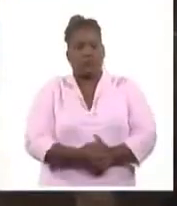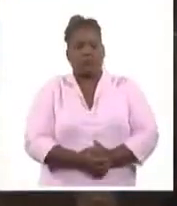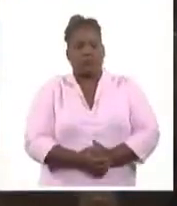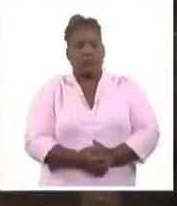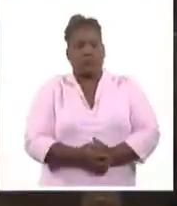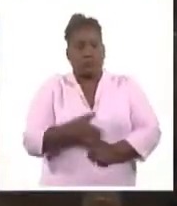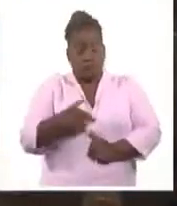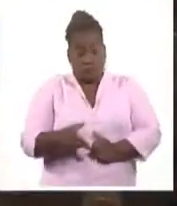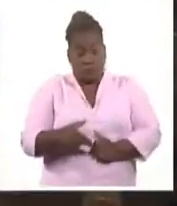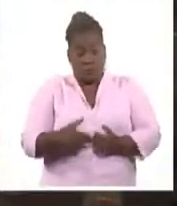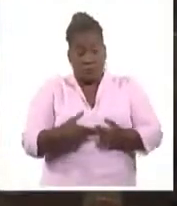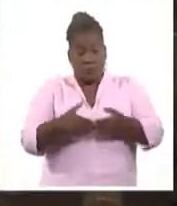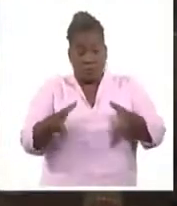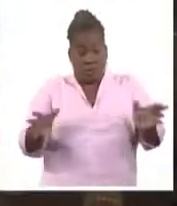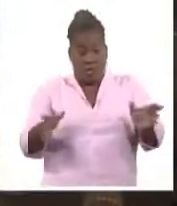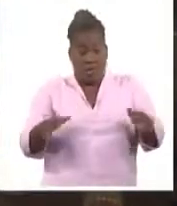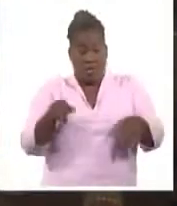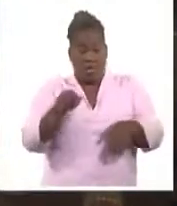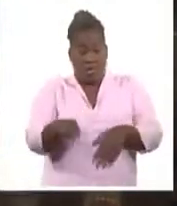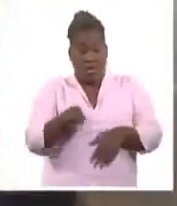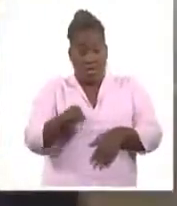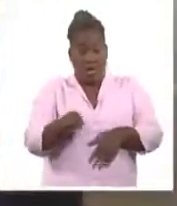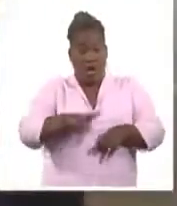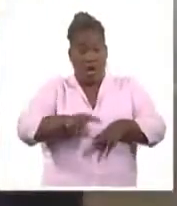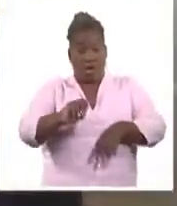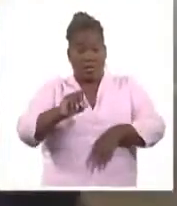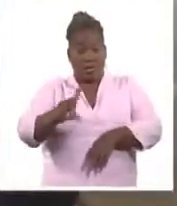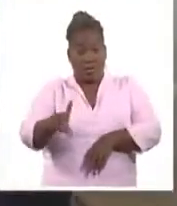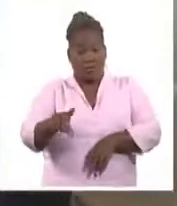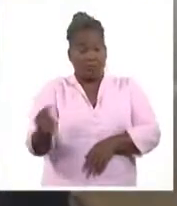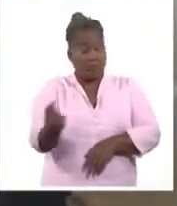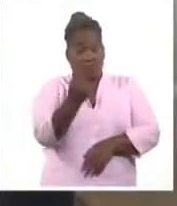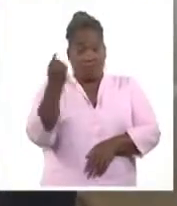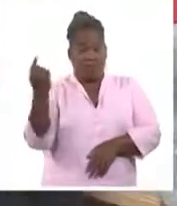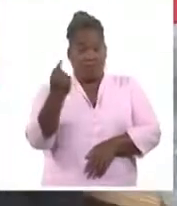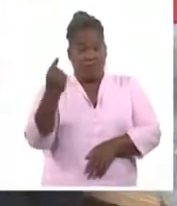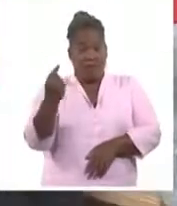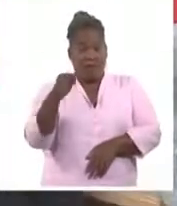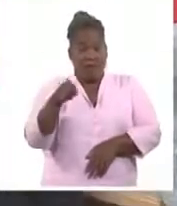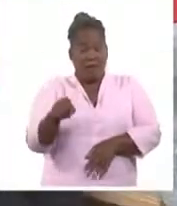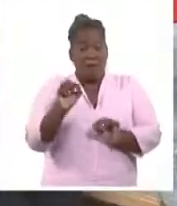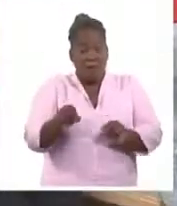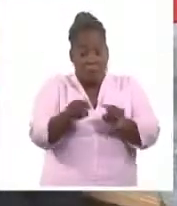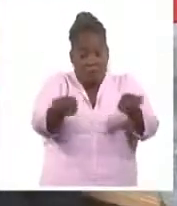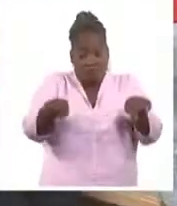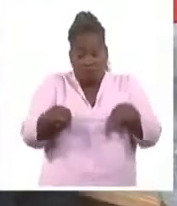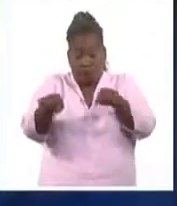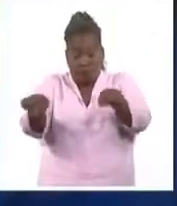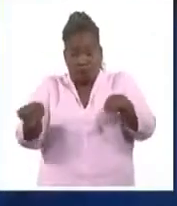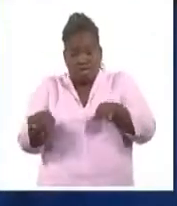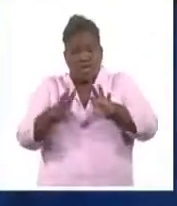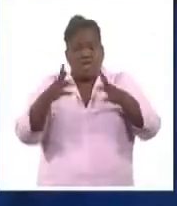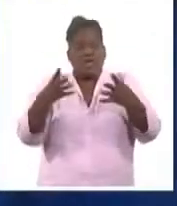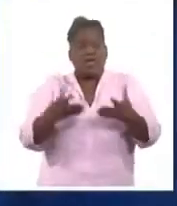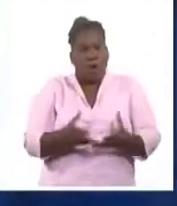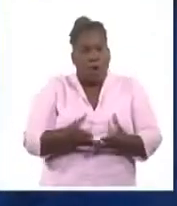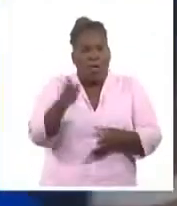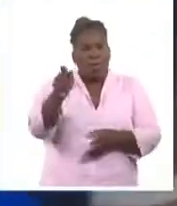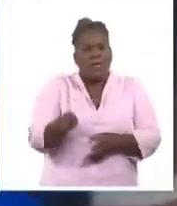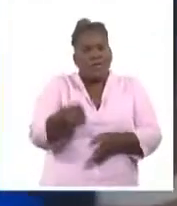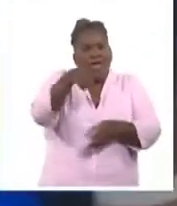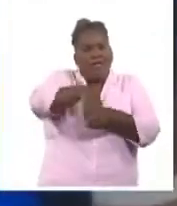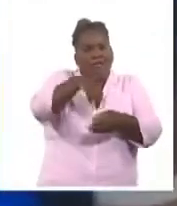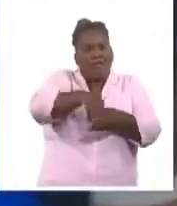Con la inauguración quedó abierta la novedad en Holguín, pues por primera vez coinciden en un mismo espacio todos los actores de la economía